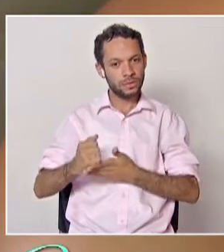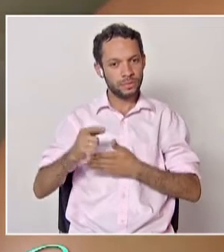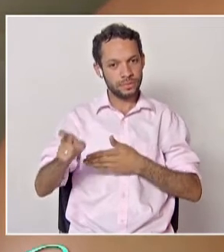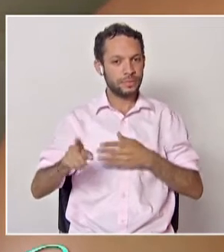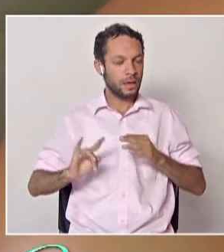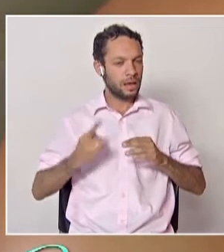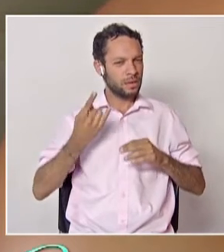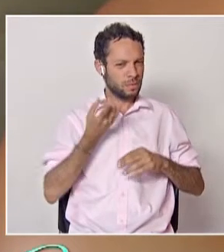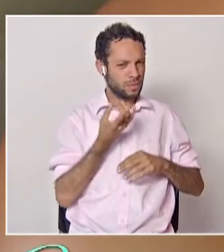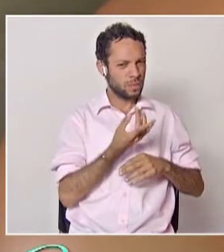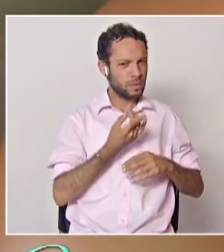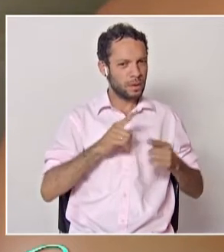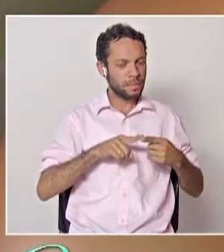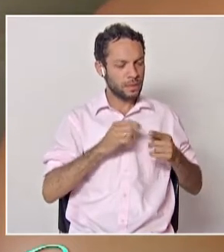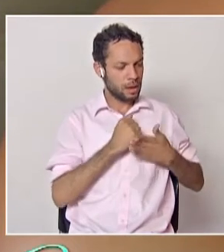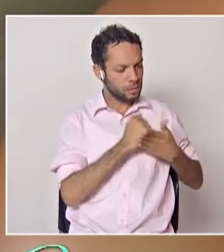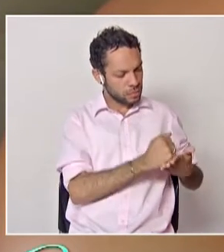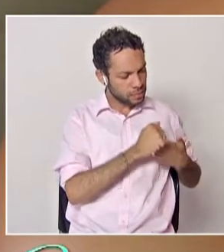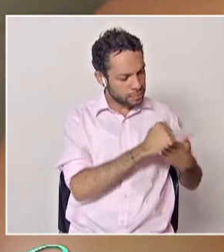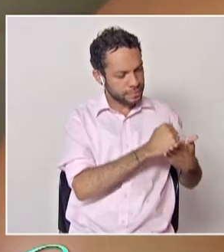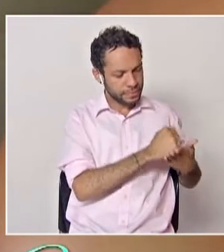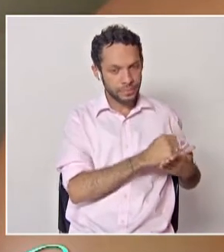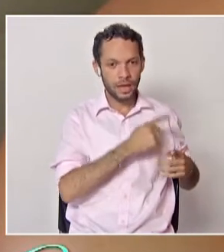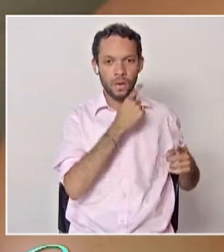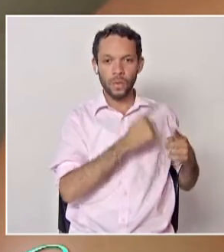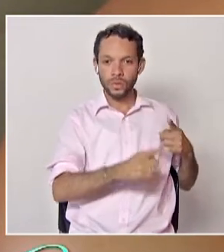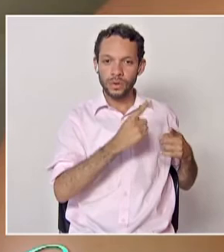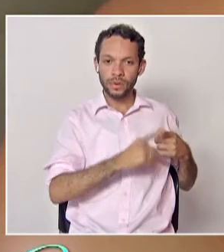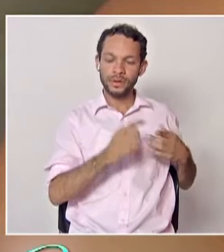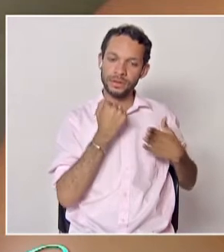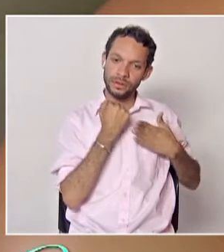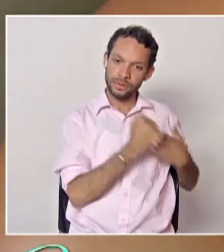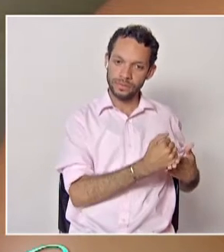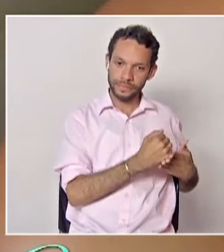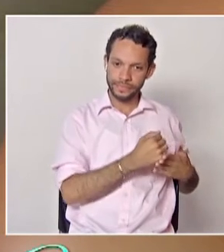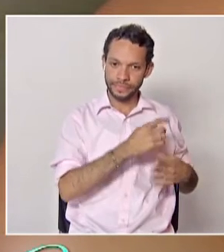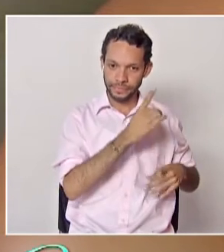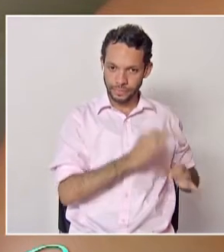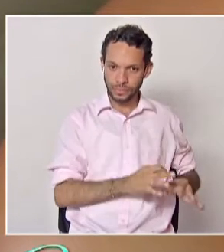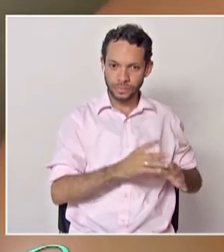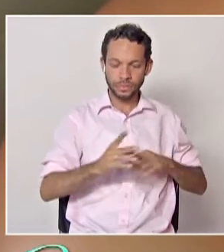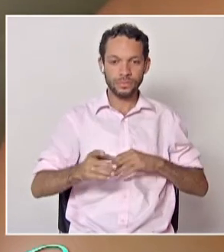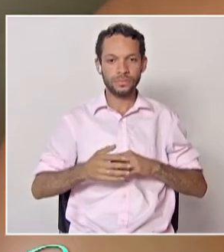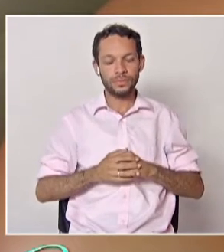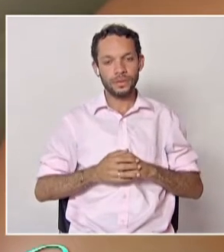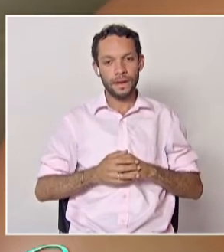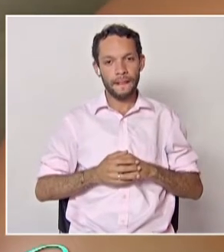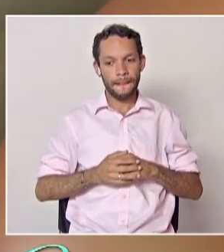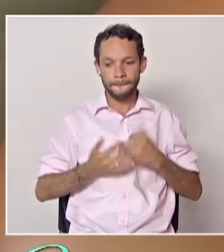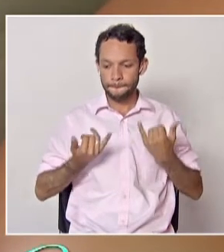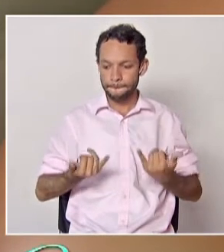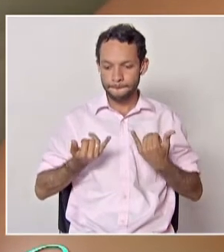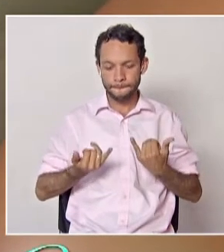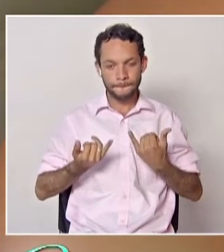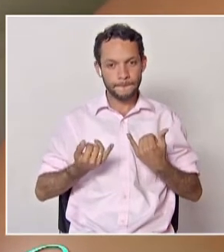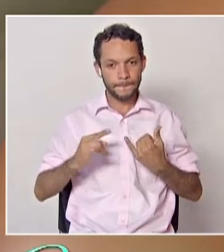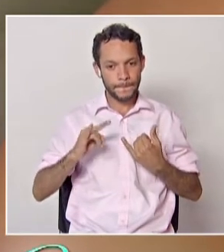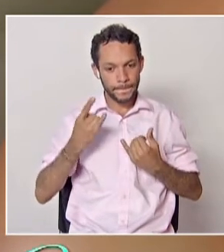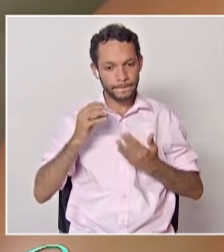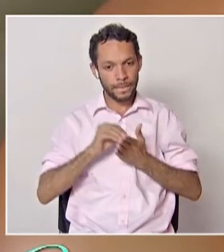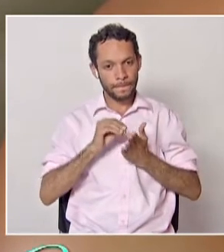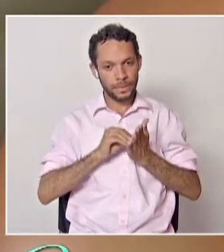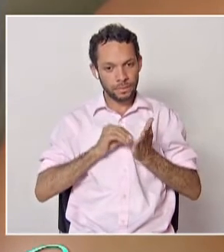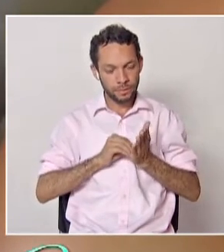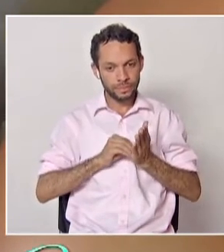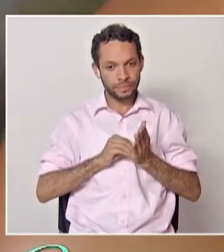imagino, las muchas ayudas terapéuticas complementarias que existen para el dolor lumbar o el dolor de